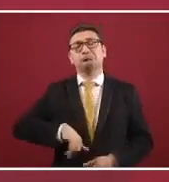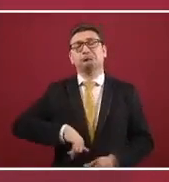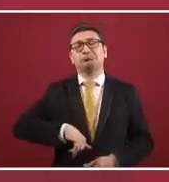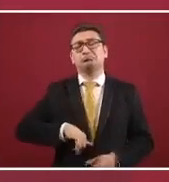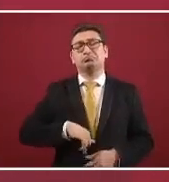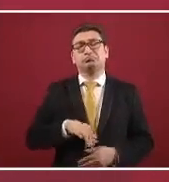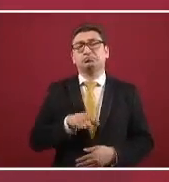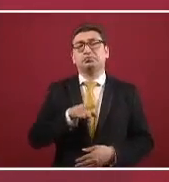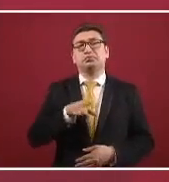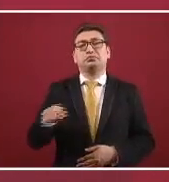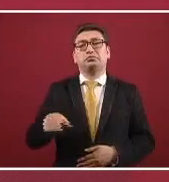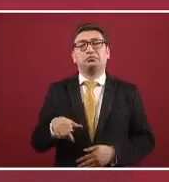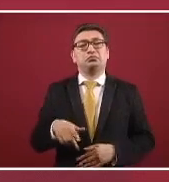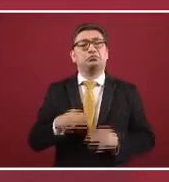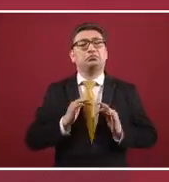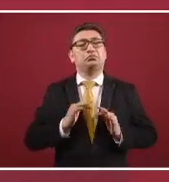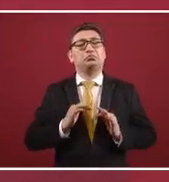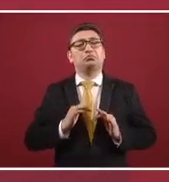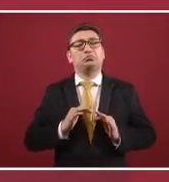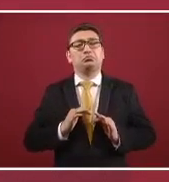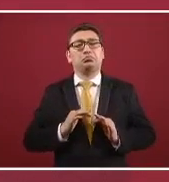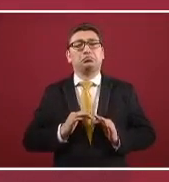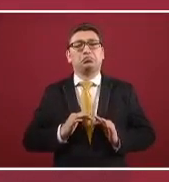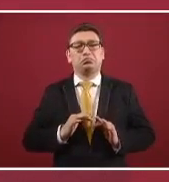Están como encenegados,